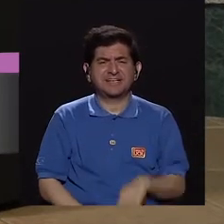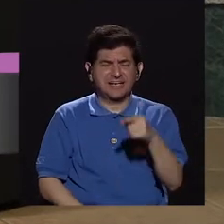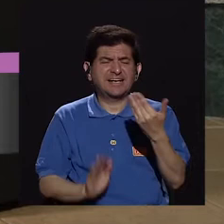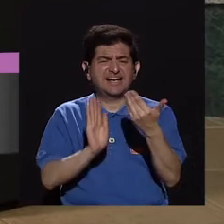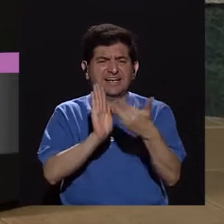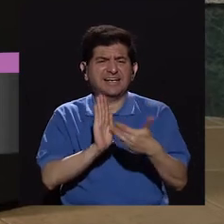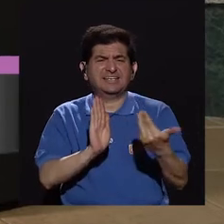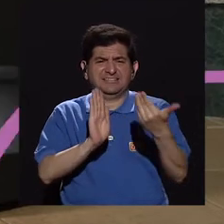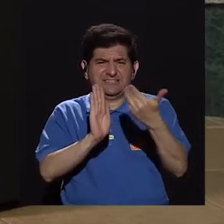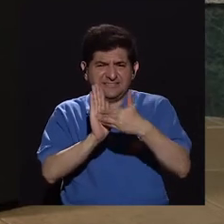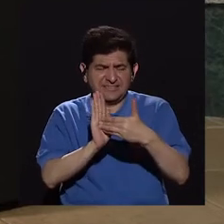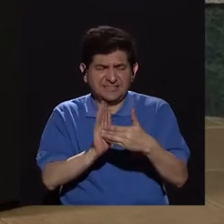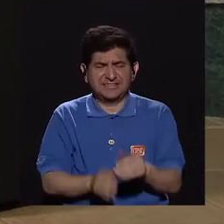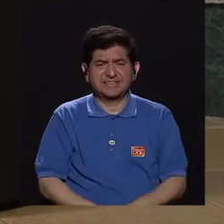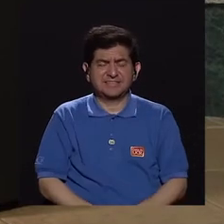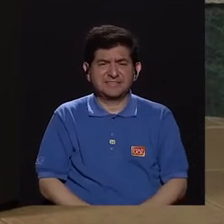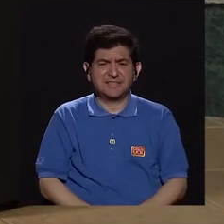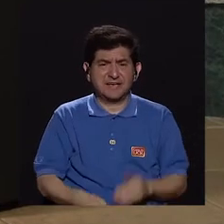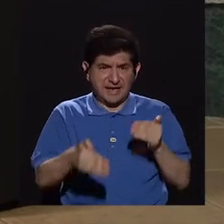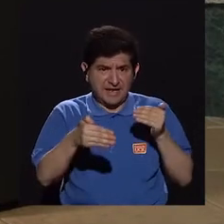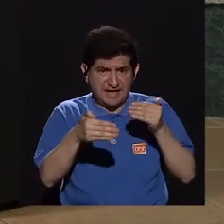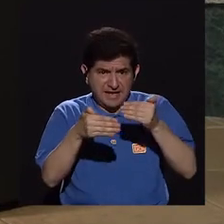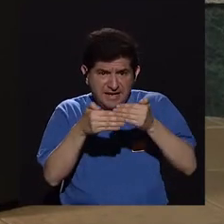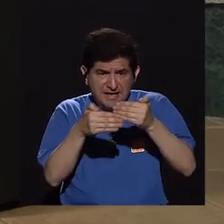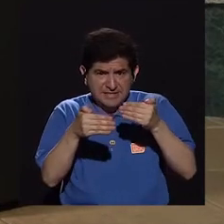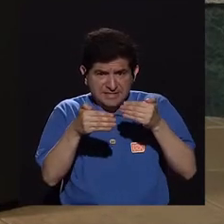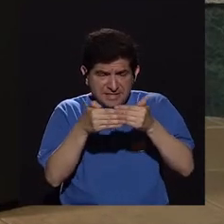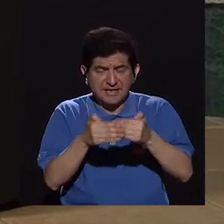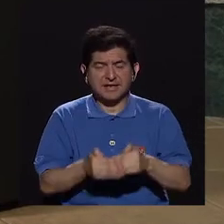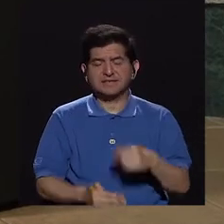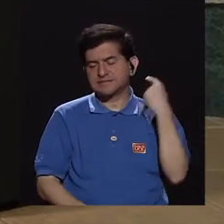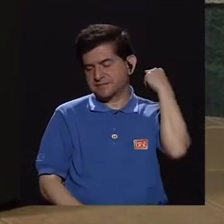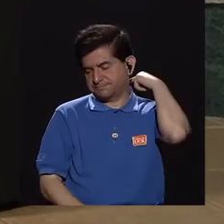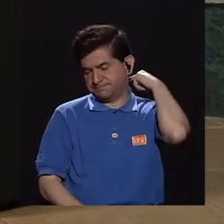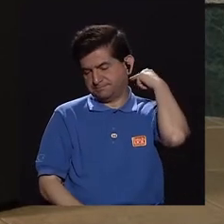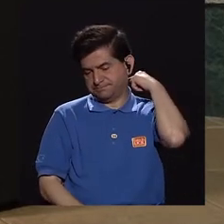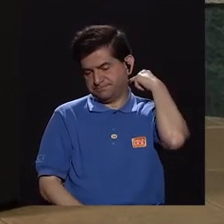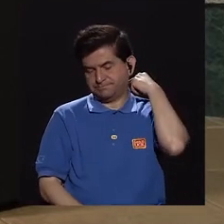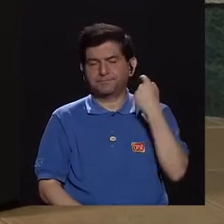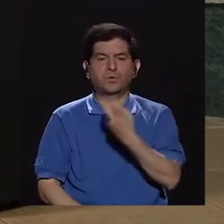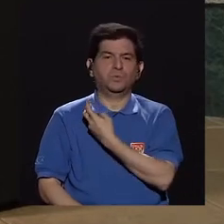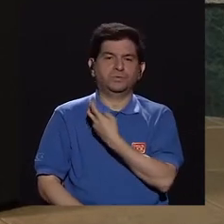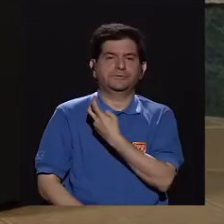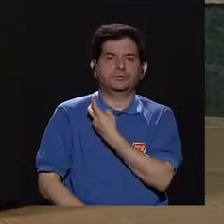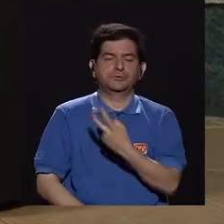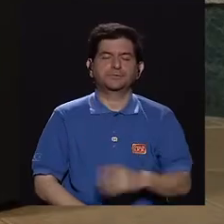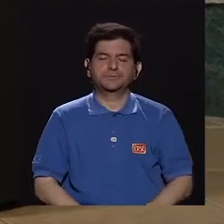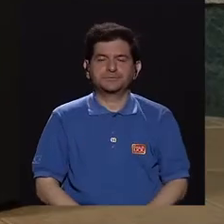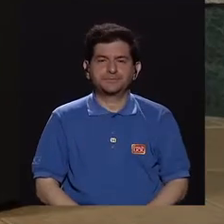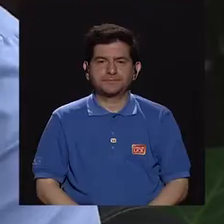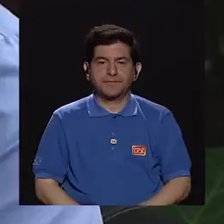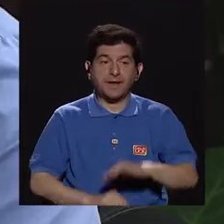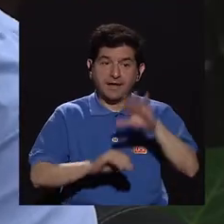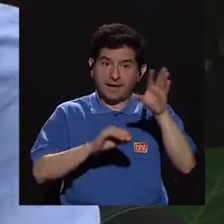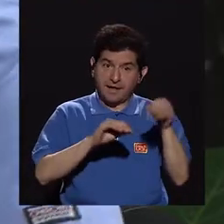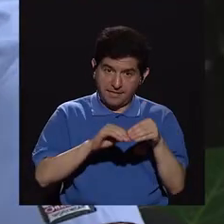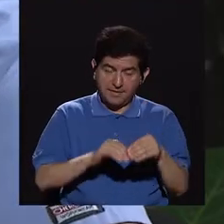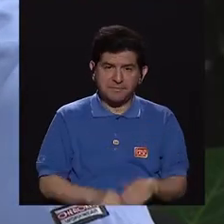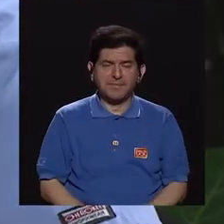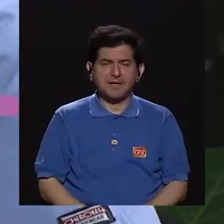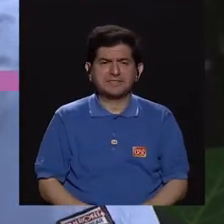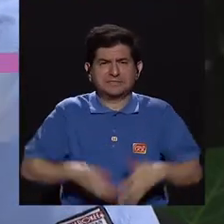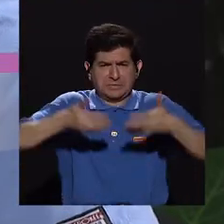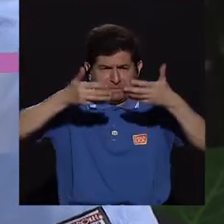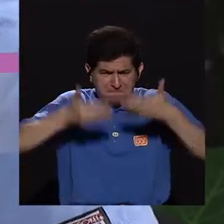de desgaste por el acercamiento de las vértebras cervicales. Entonces, además,